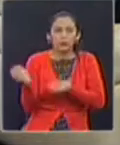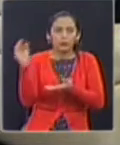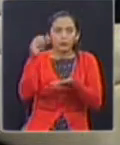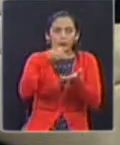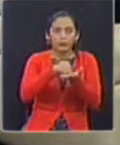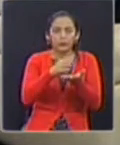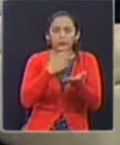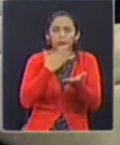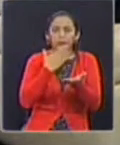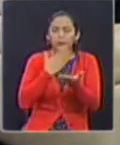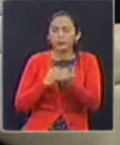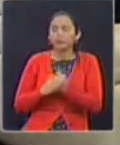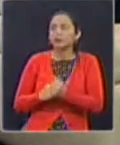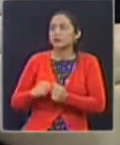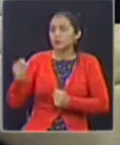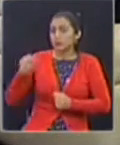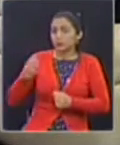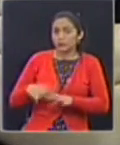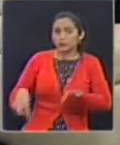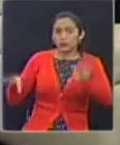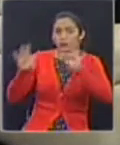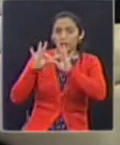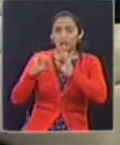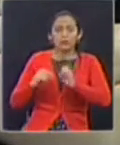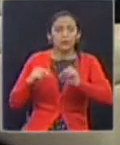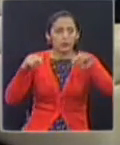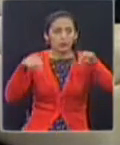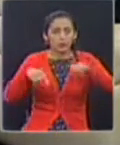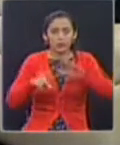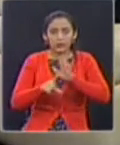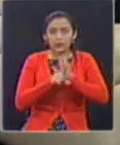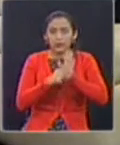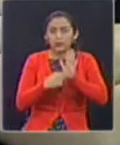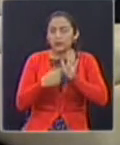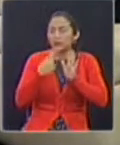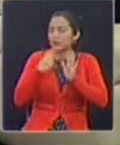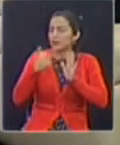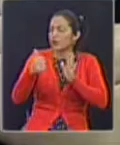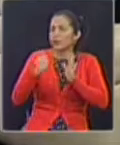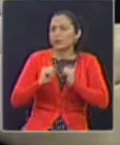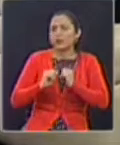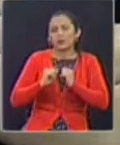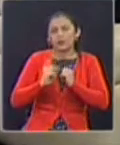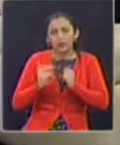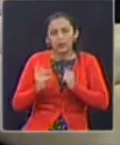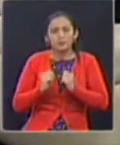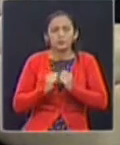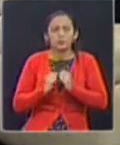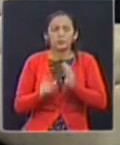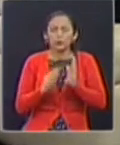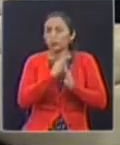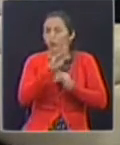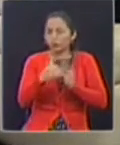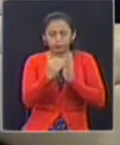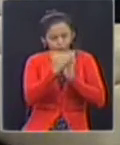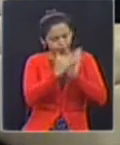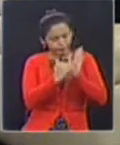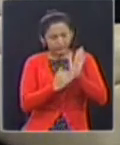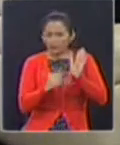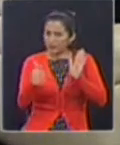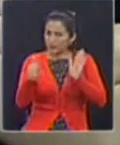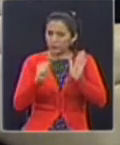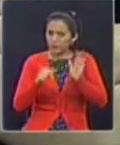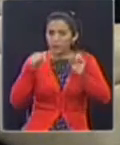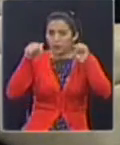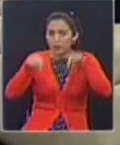patrimonial, vale decir, en la ley está bien. Está muy bien contemplada y creo que el